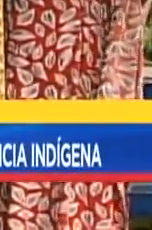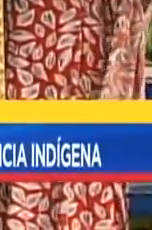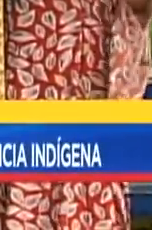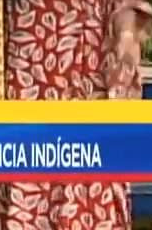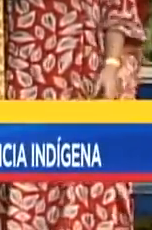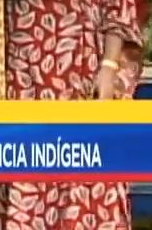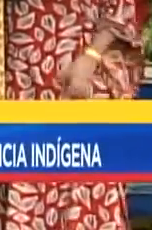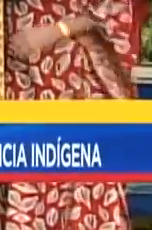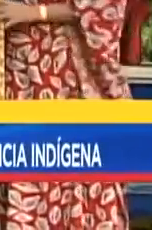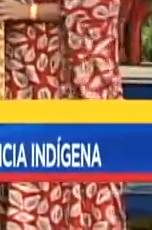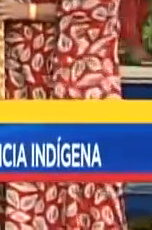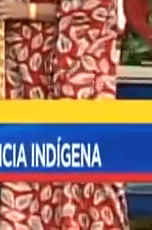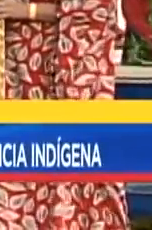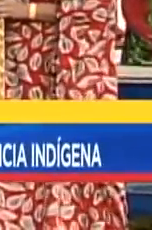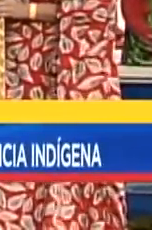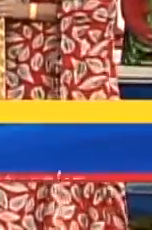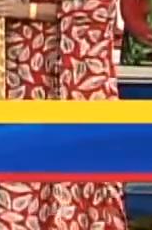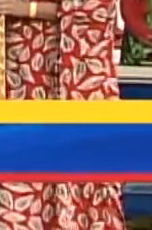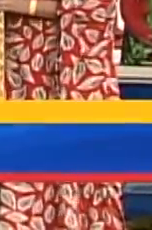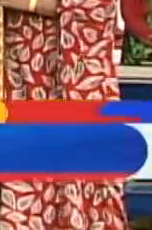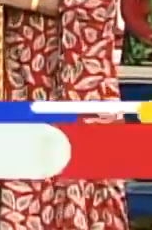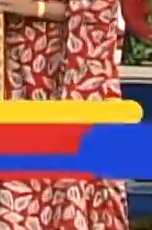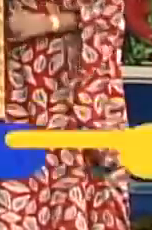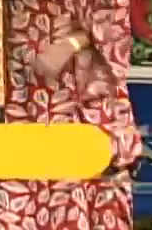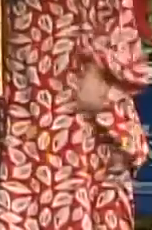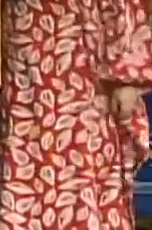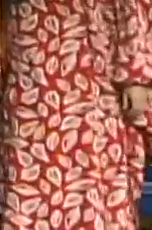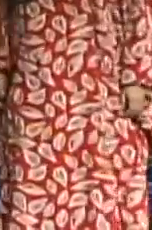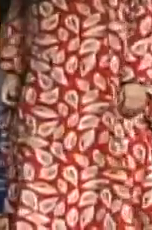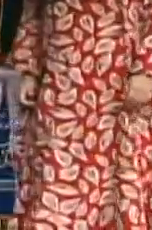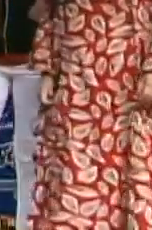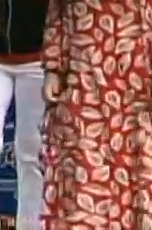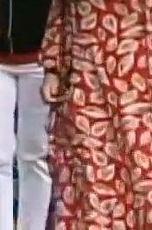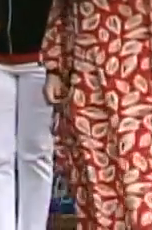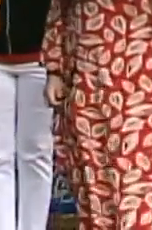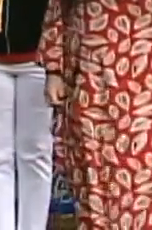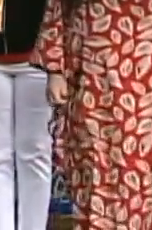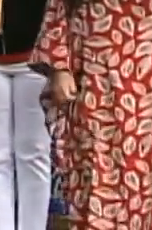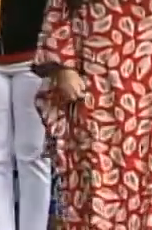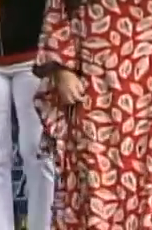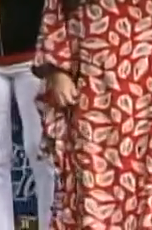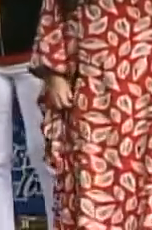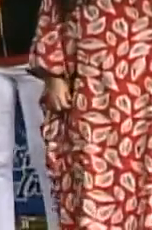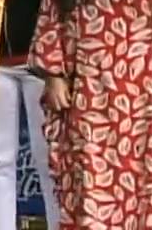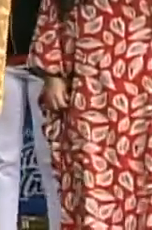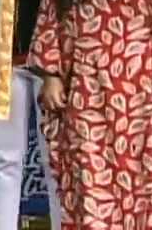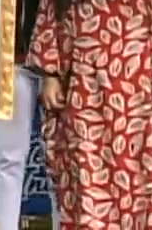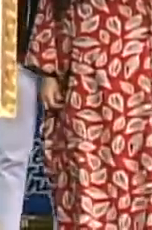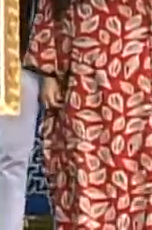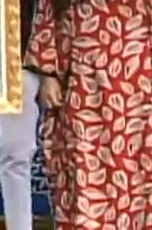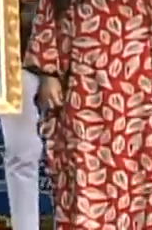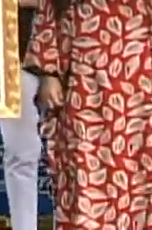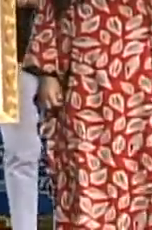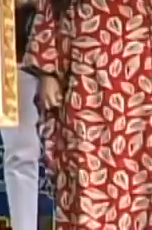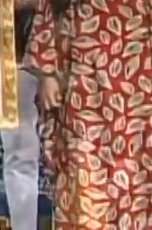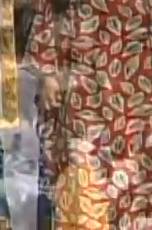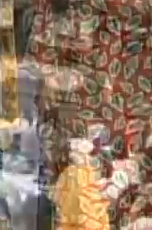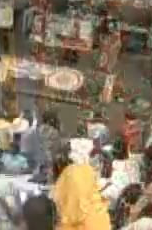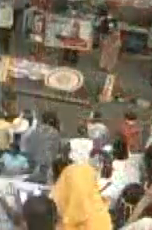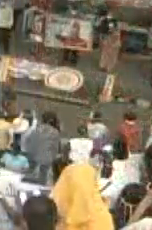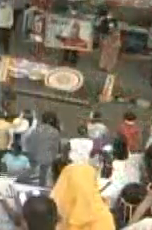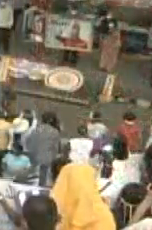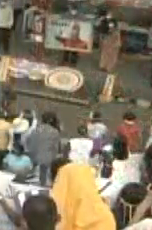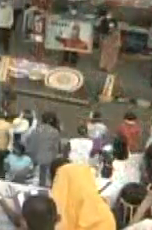también en lo que ha sido esta gran conmemoración de los 529 años de la resistencia indígena,